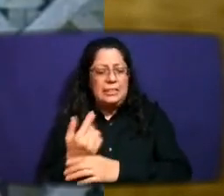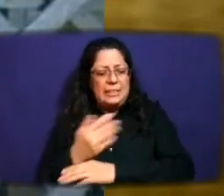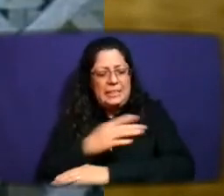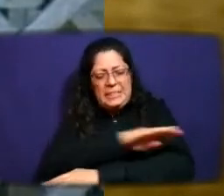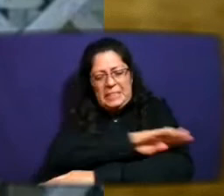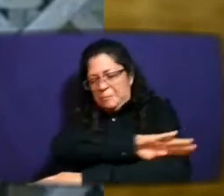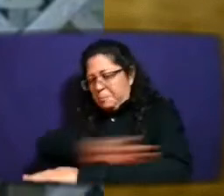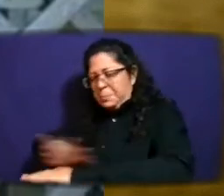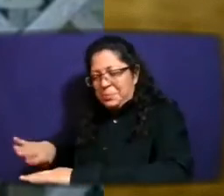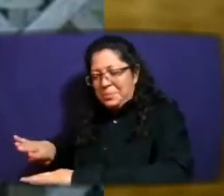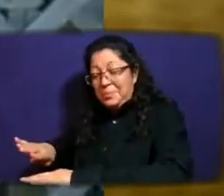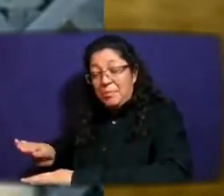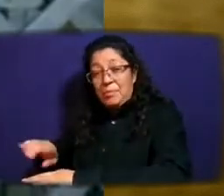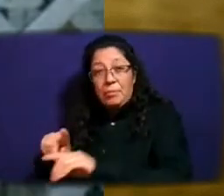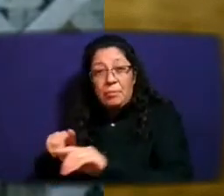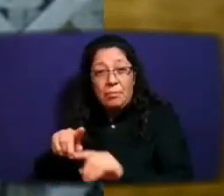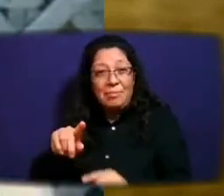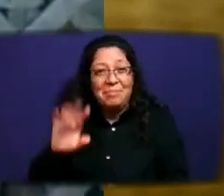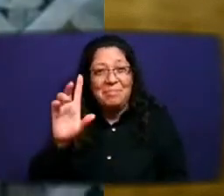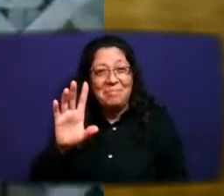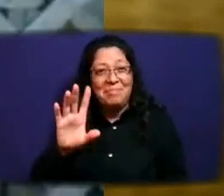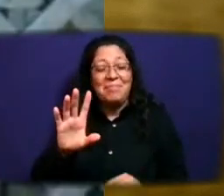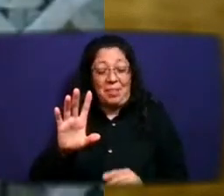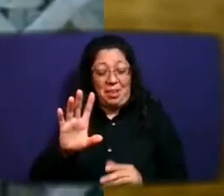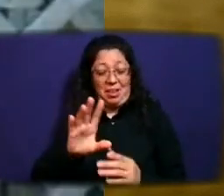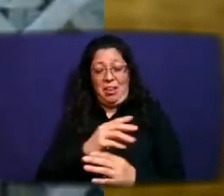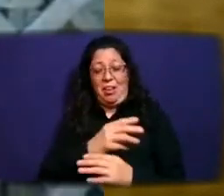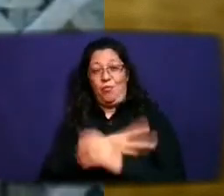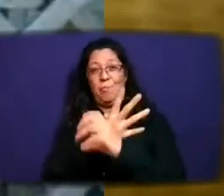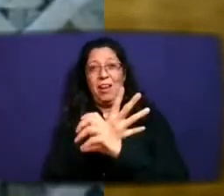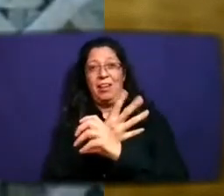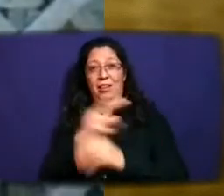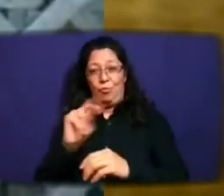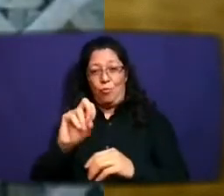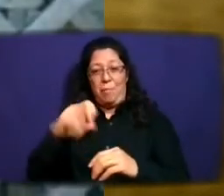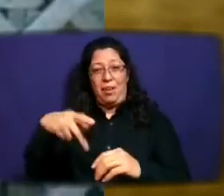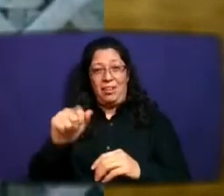el nopal sigue creciendo.